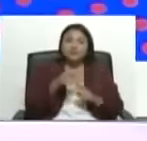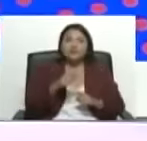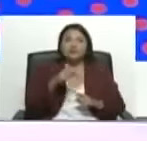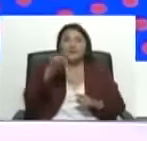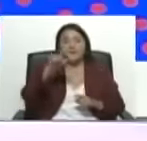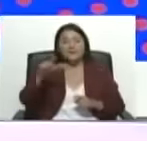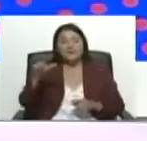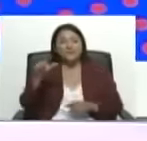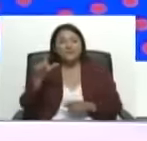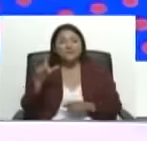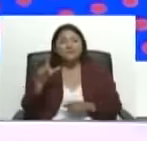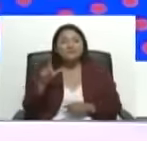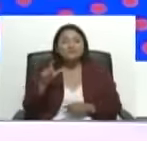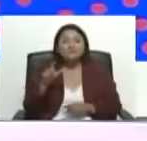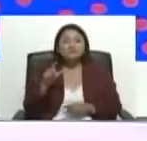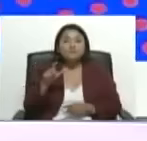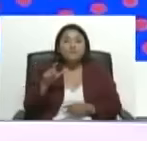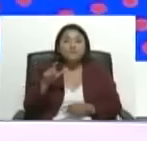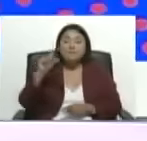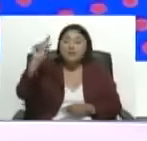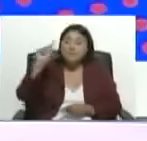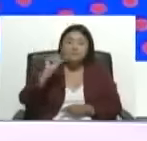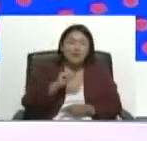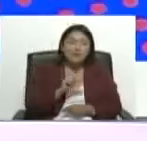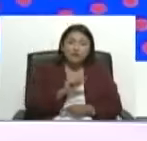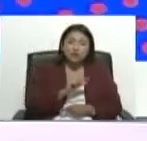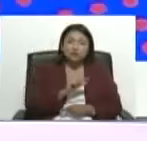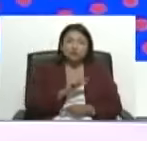de nuestra región.